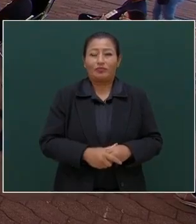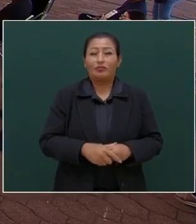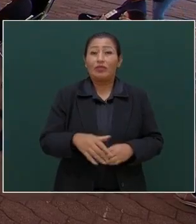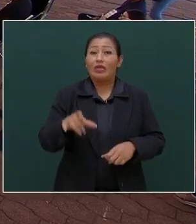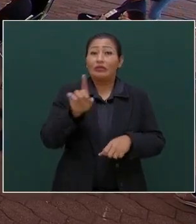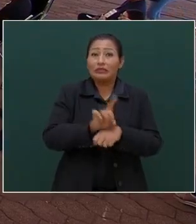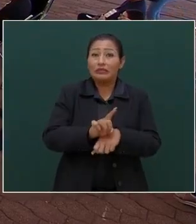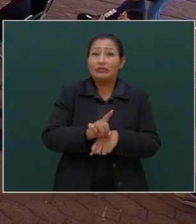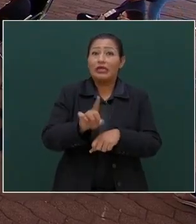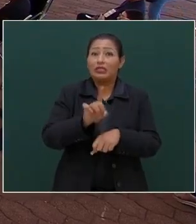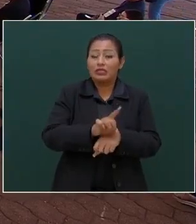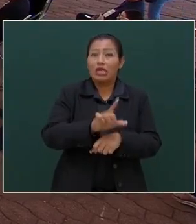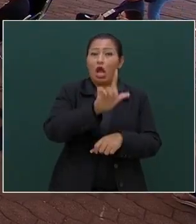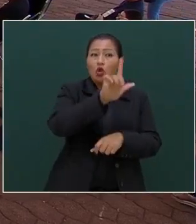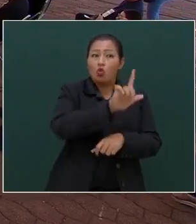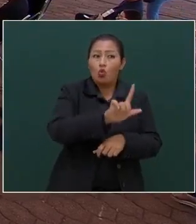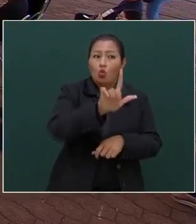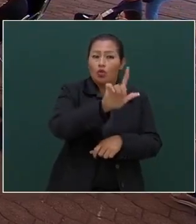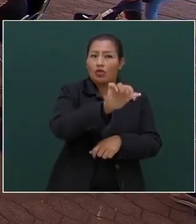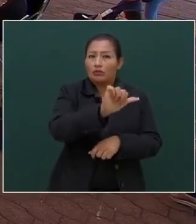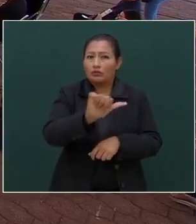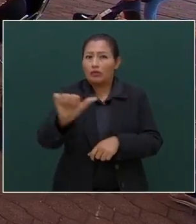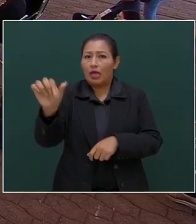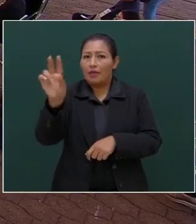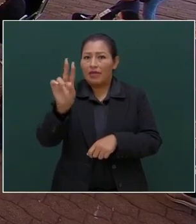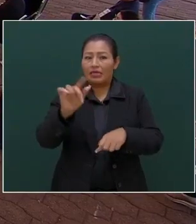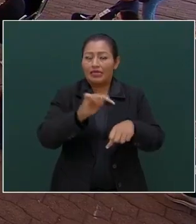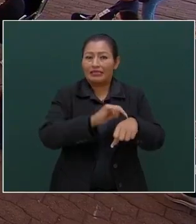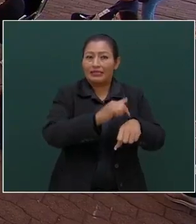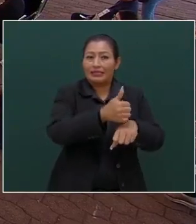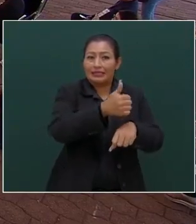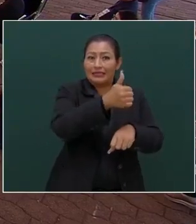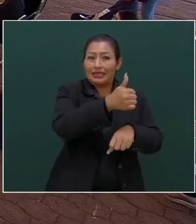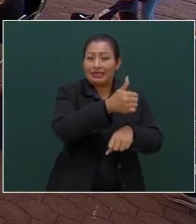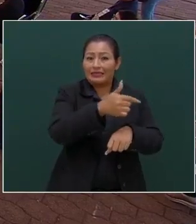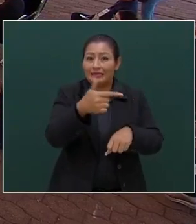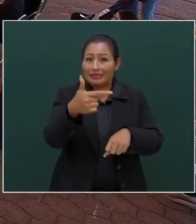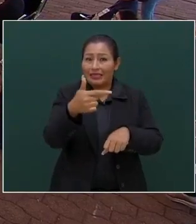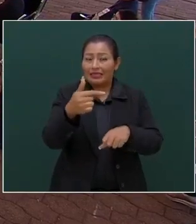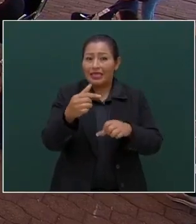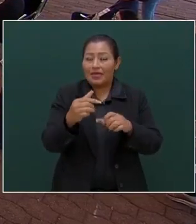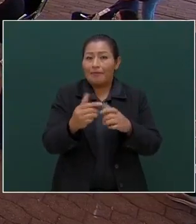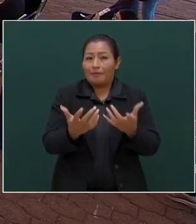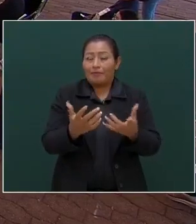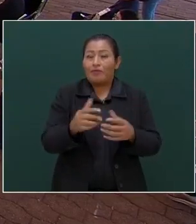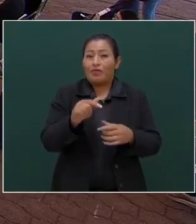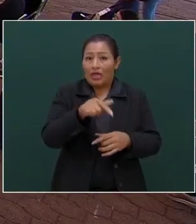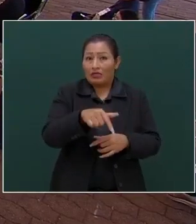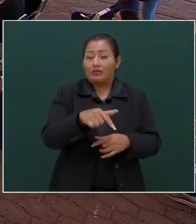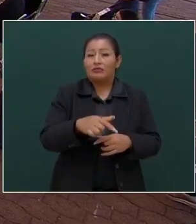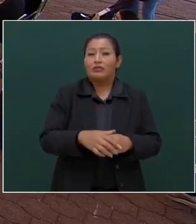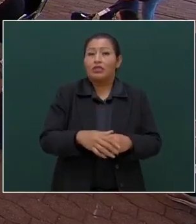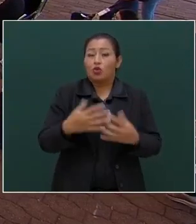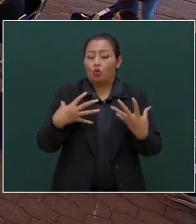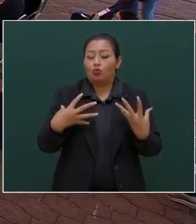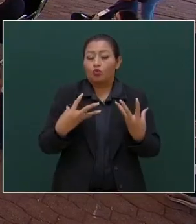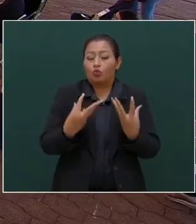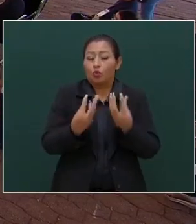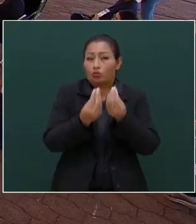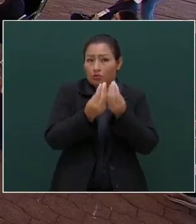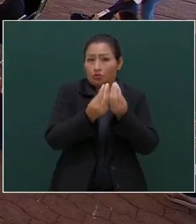todos los días, de lunes a viernes, de 6 a 7 de la mañana en el Palacio Nacional, nos reunimos.